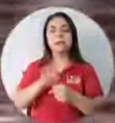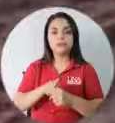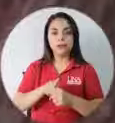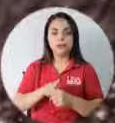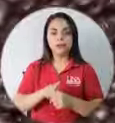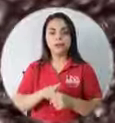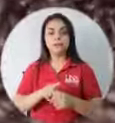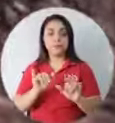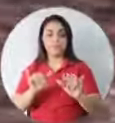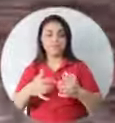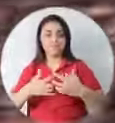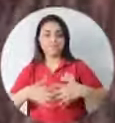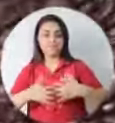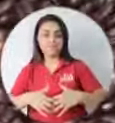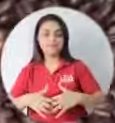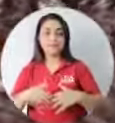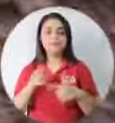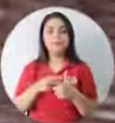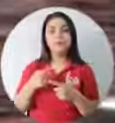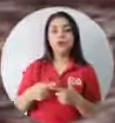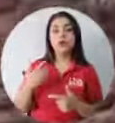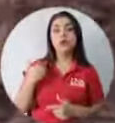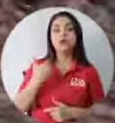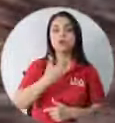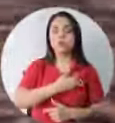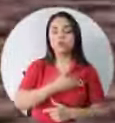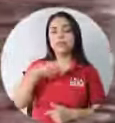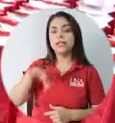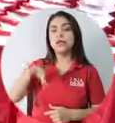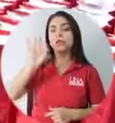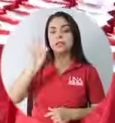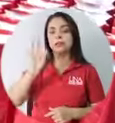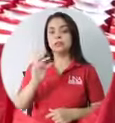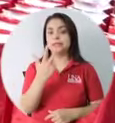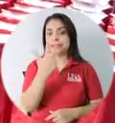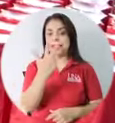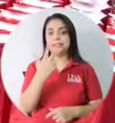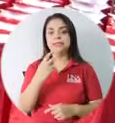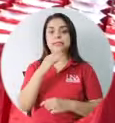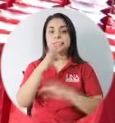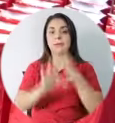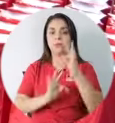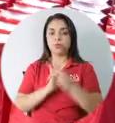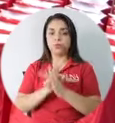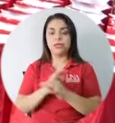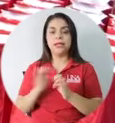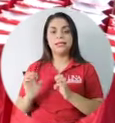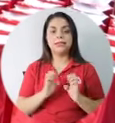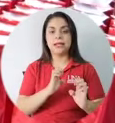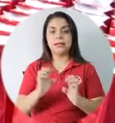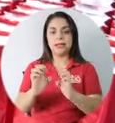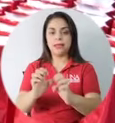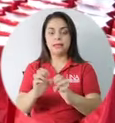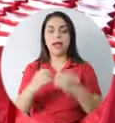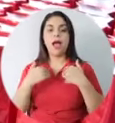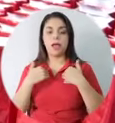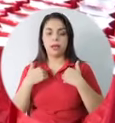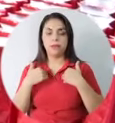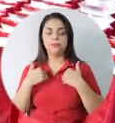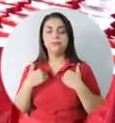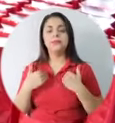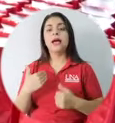industria. Entonces, a grandes rasgos, lo que podemos encontrar es tres tipos de estrategias que están ahí